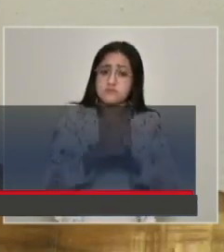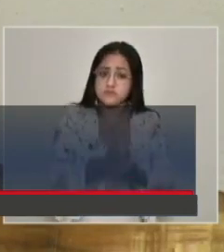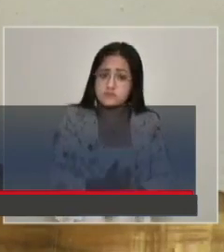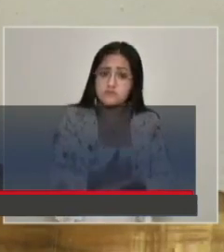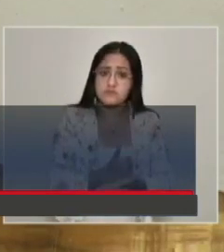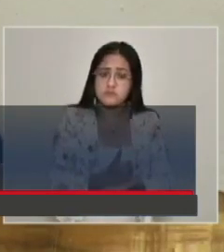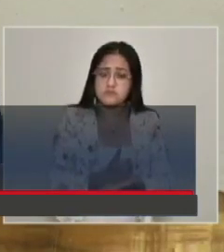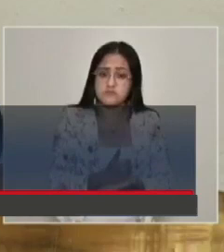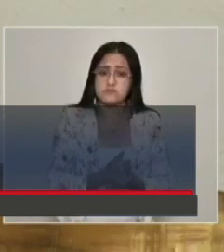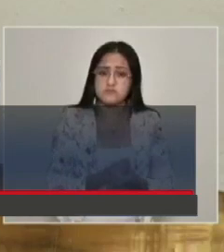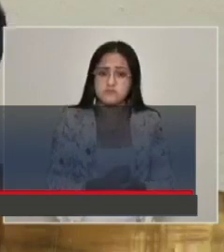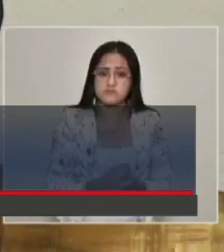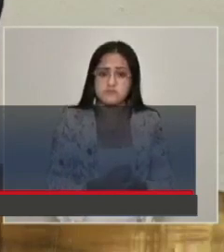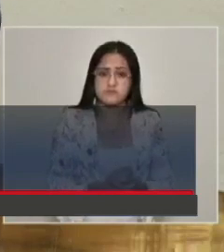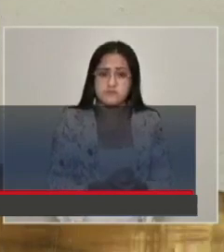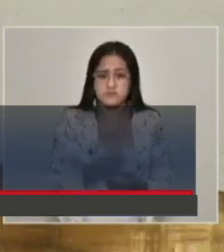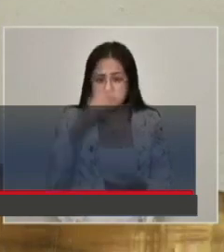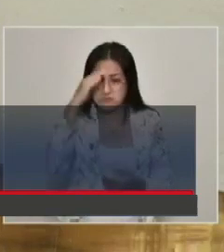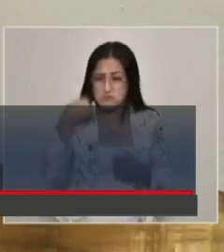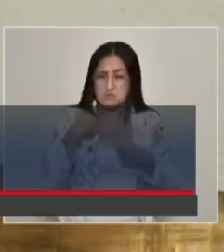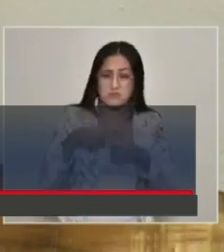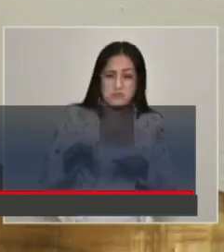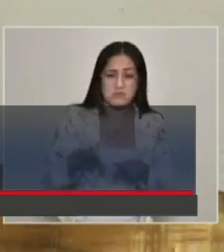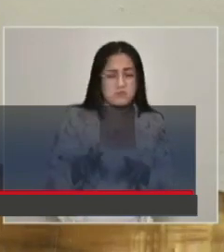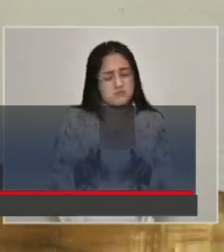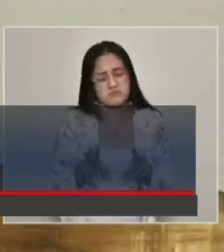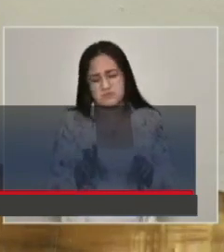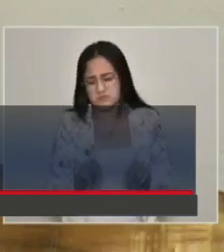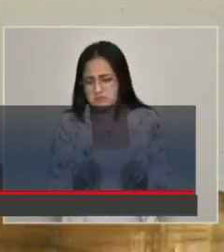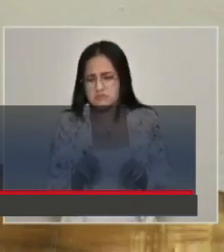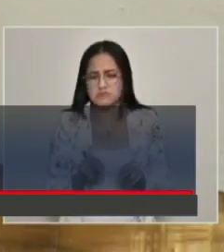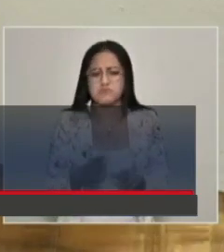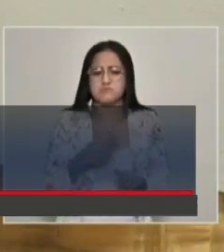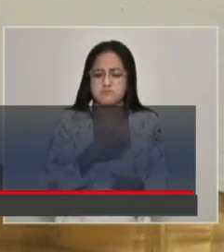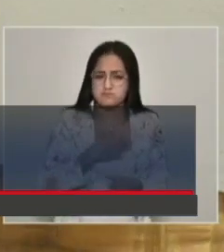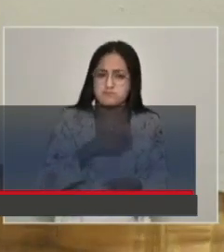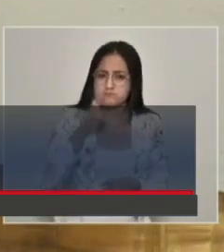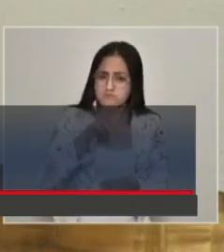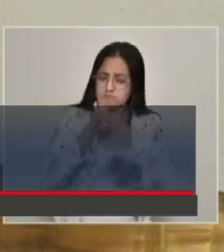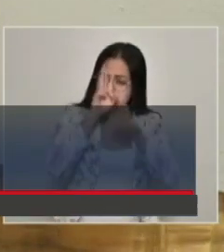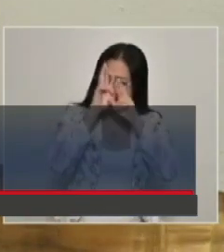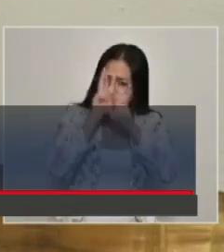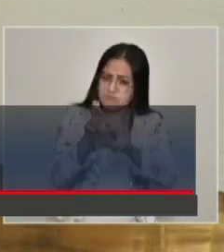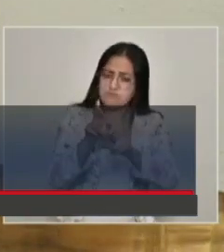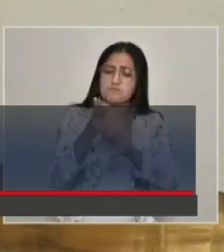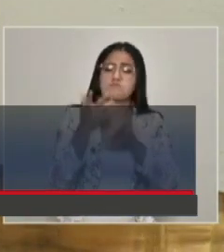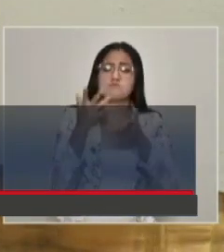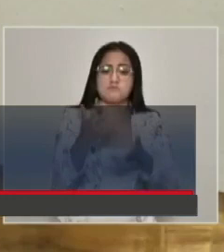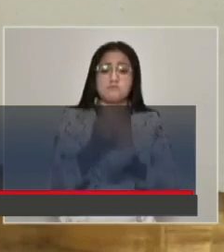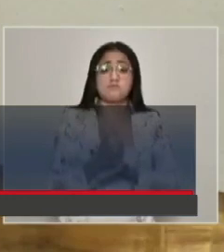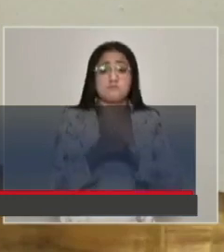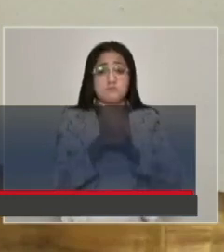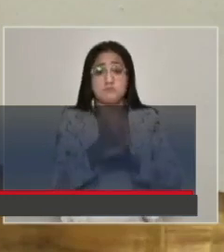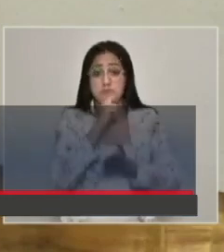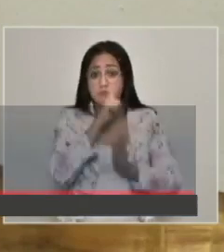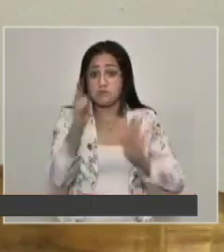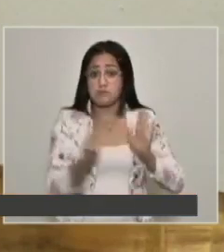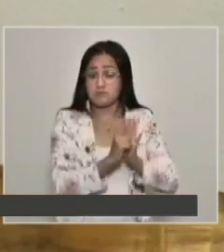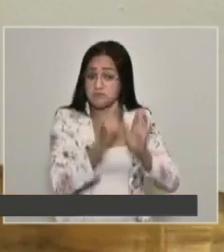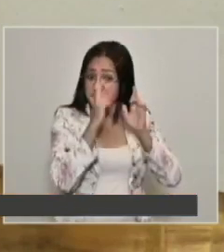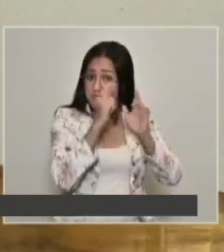no no no tenemos todos el respeto a la ley